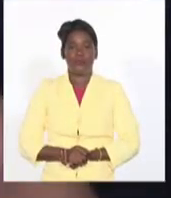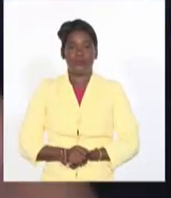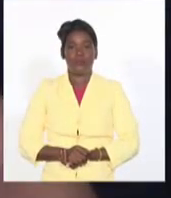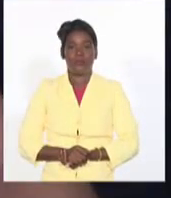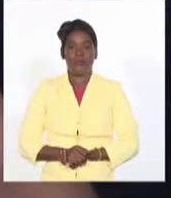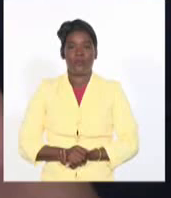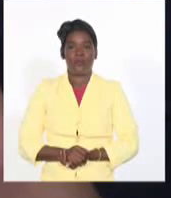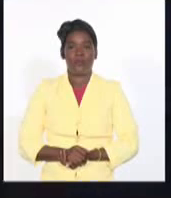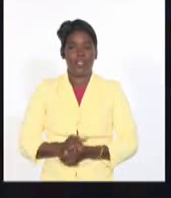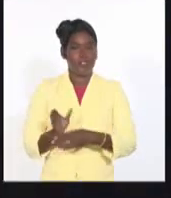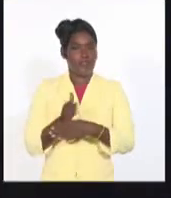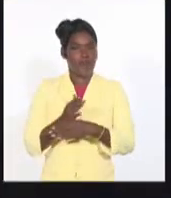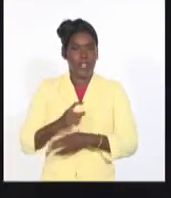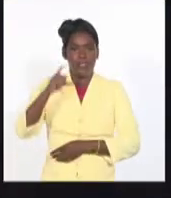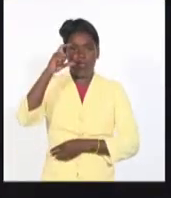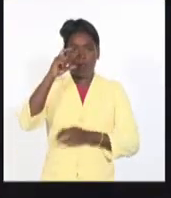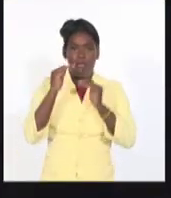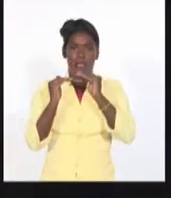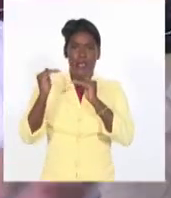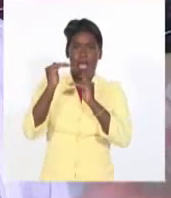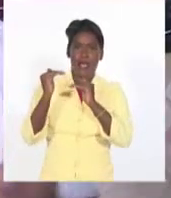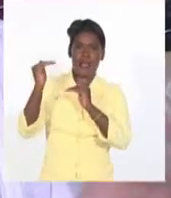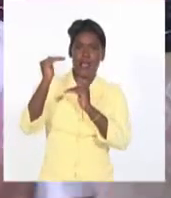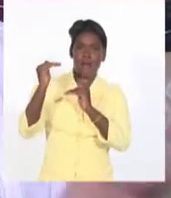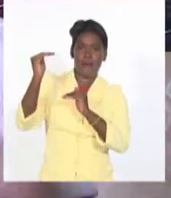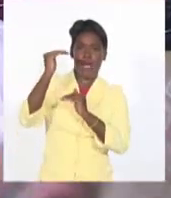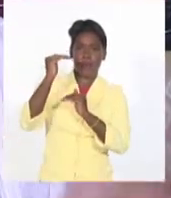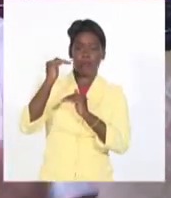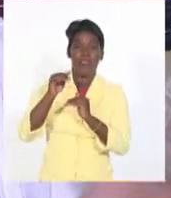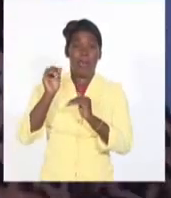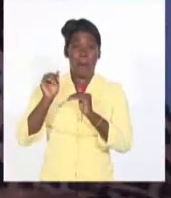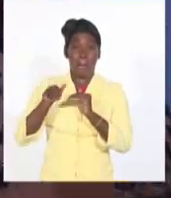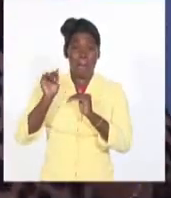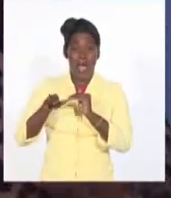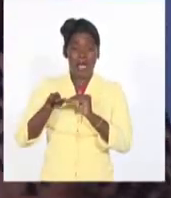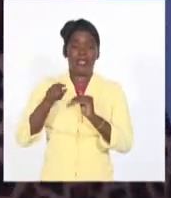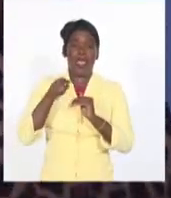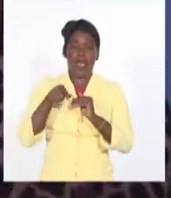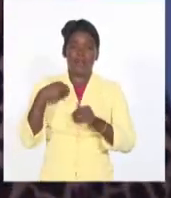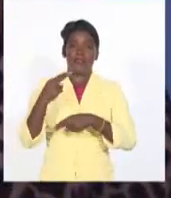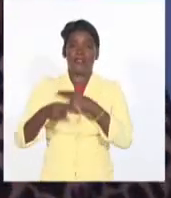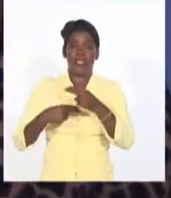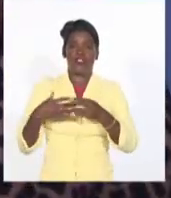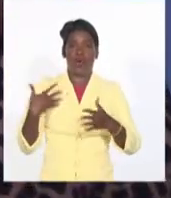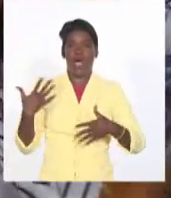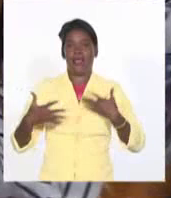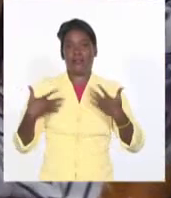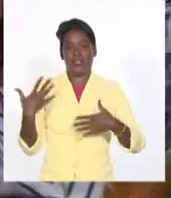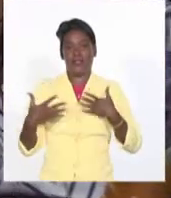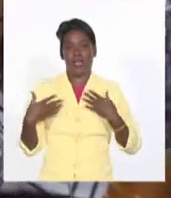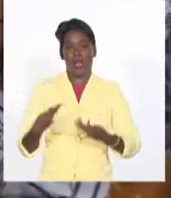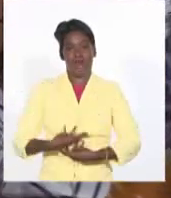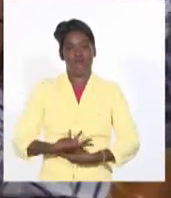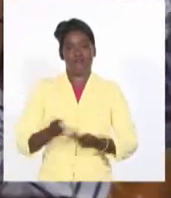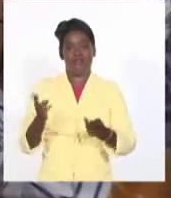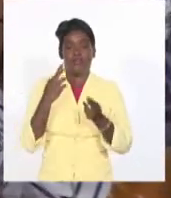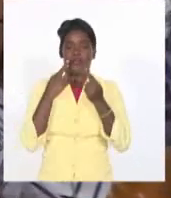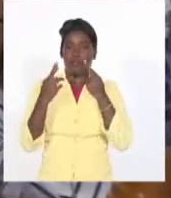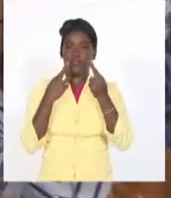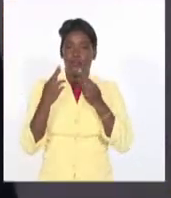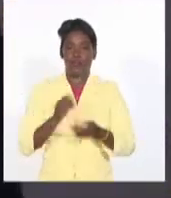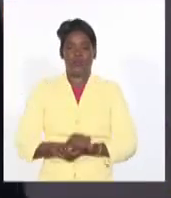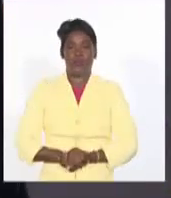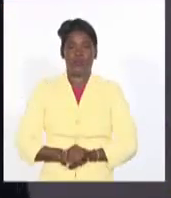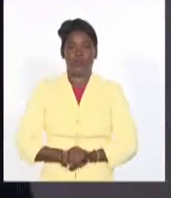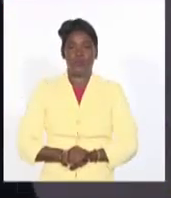por categorías, finalizó en la ciudad cubana de Los Parques la 34ª edición del Festival Nacional de la Carne. Entre los lauros entregados